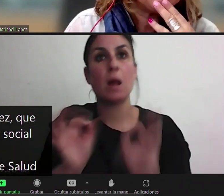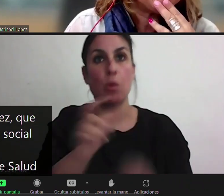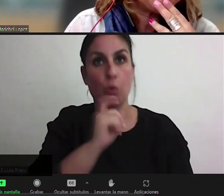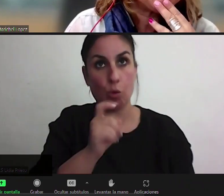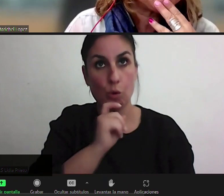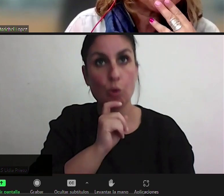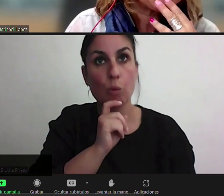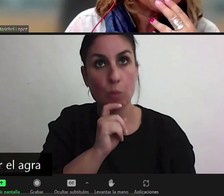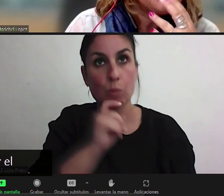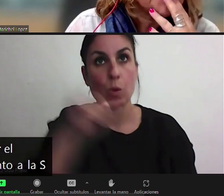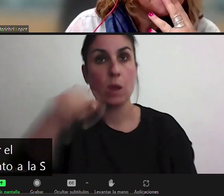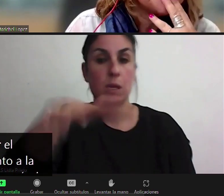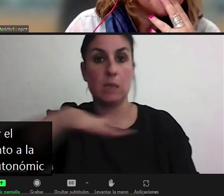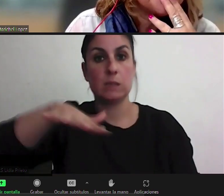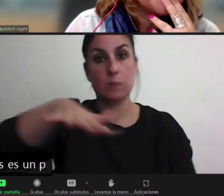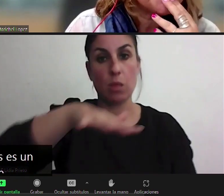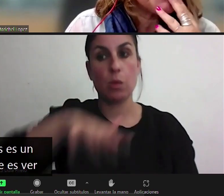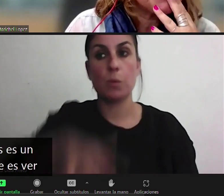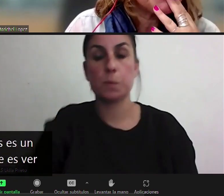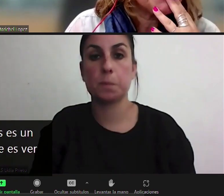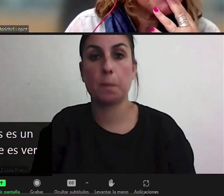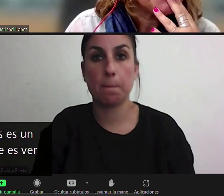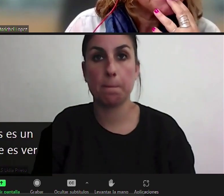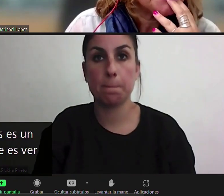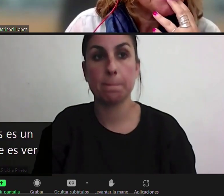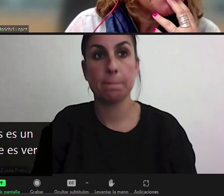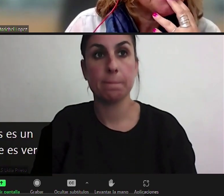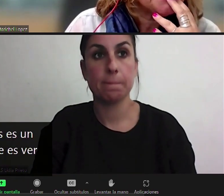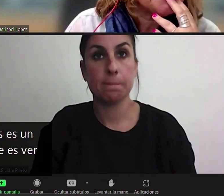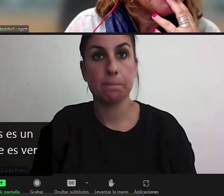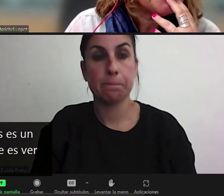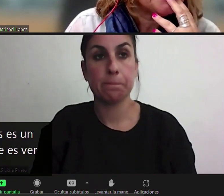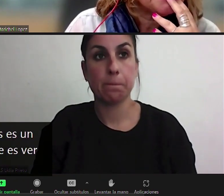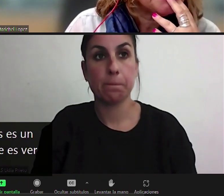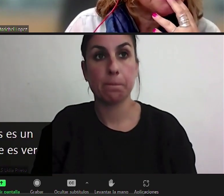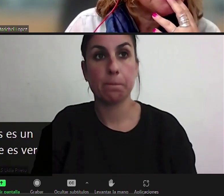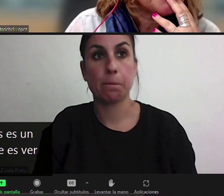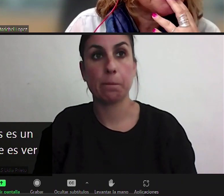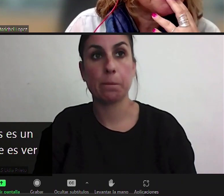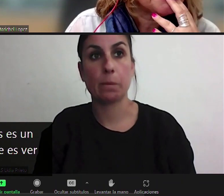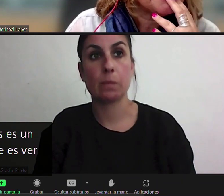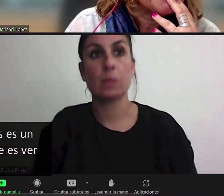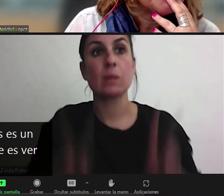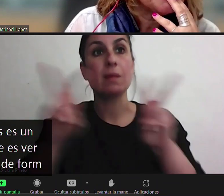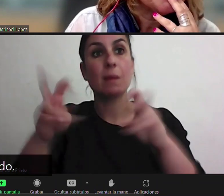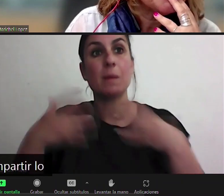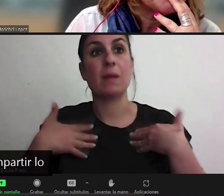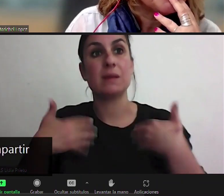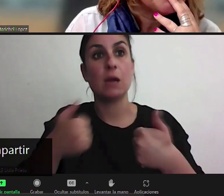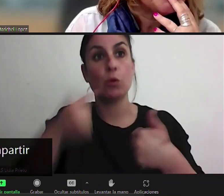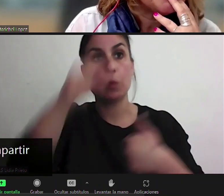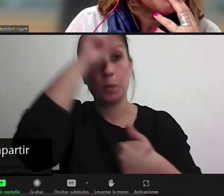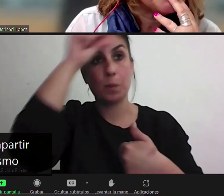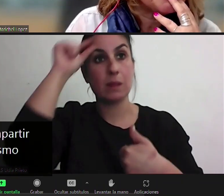o el espacio este que vamos a compartir. Como para poder trabajar los temas de salud mental hay que saber un poco de qué